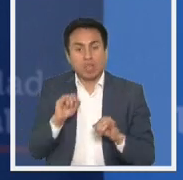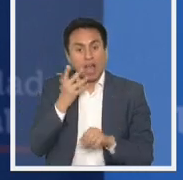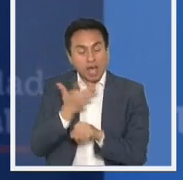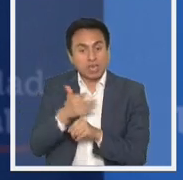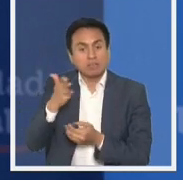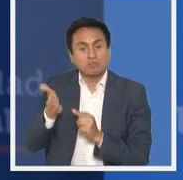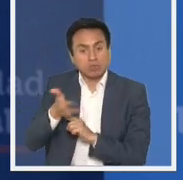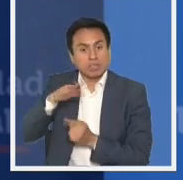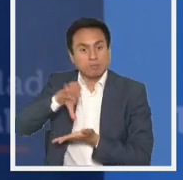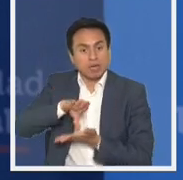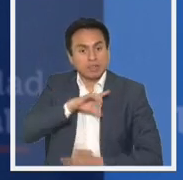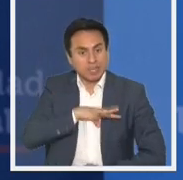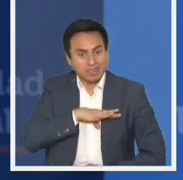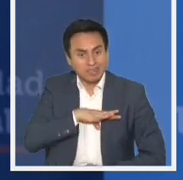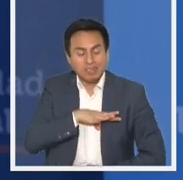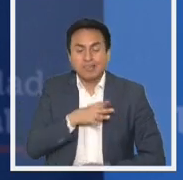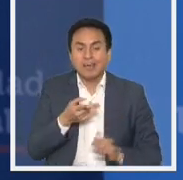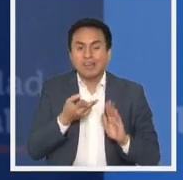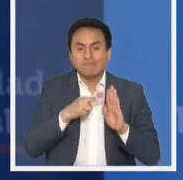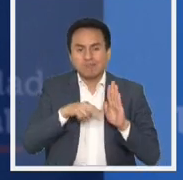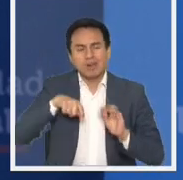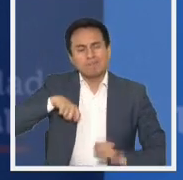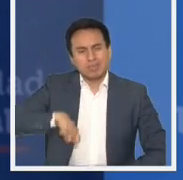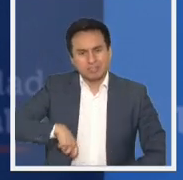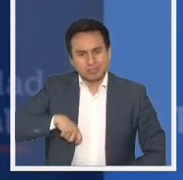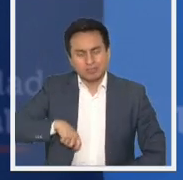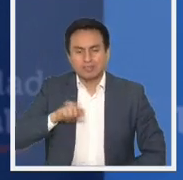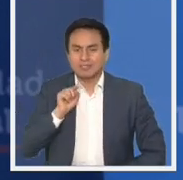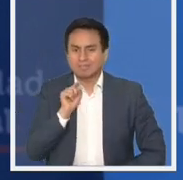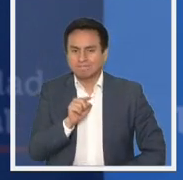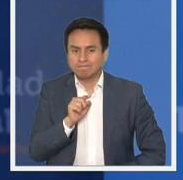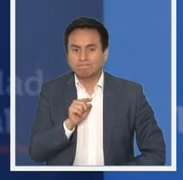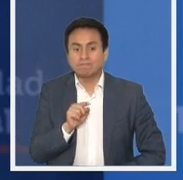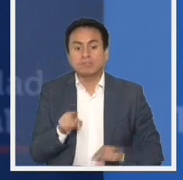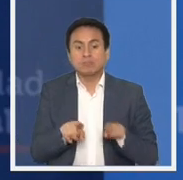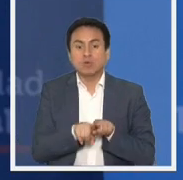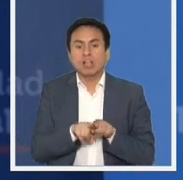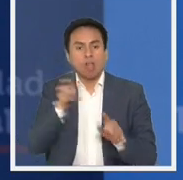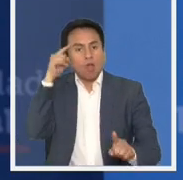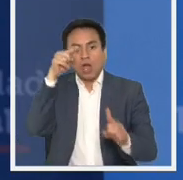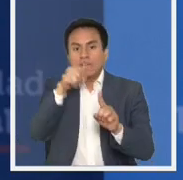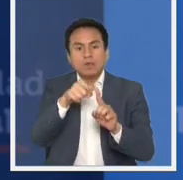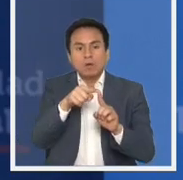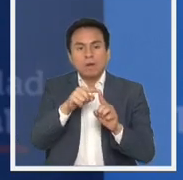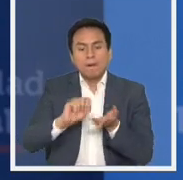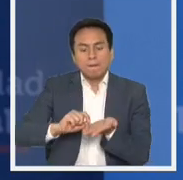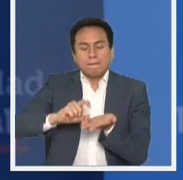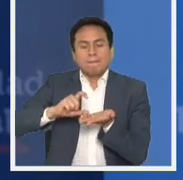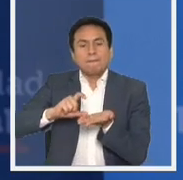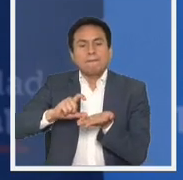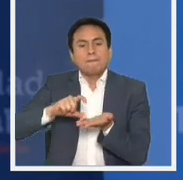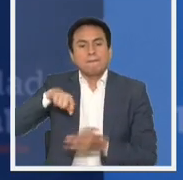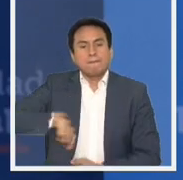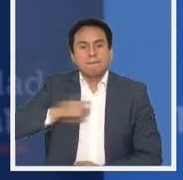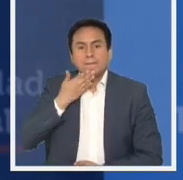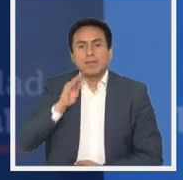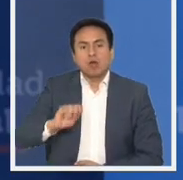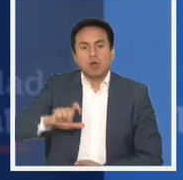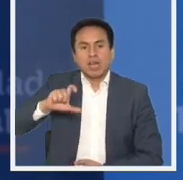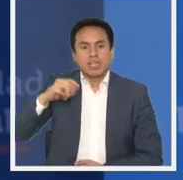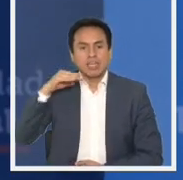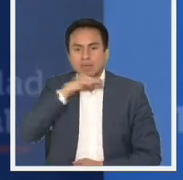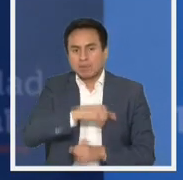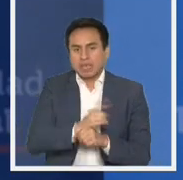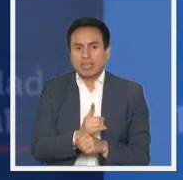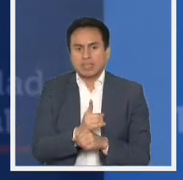en nuestra Patria y la reforma de pensiones que no tiene otro objetivo que mejorar de manera sustantiva e